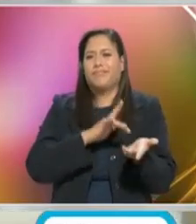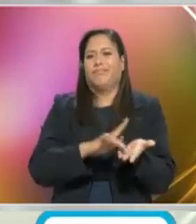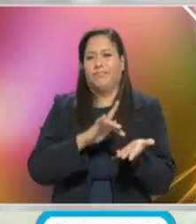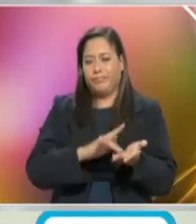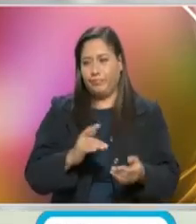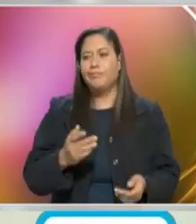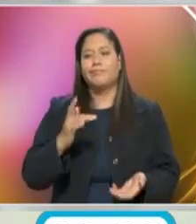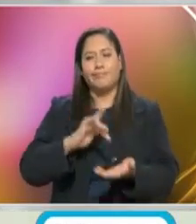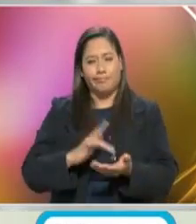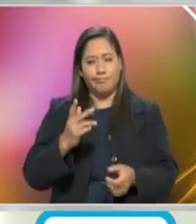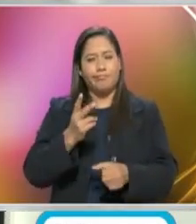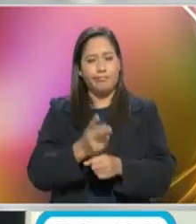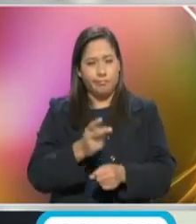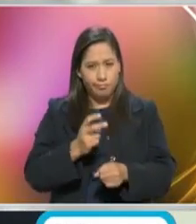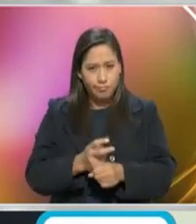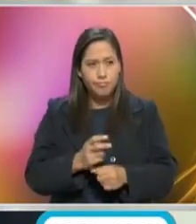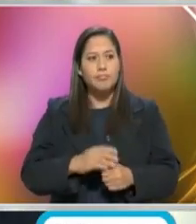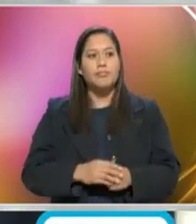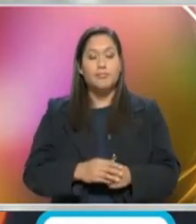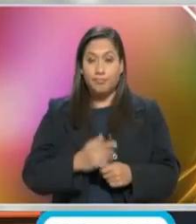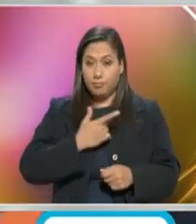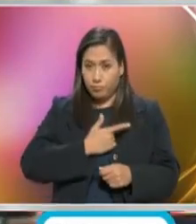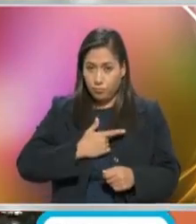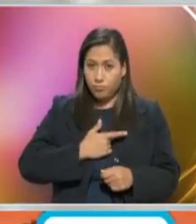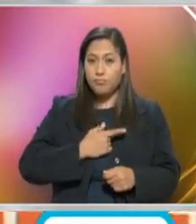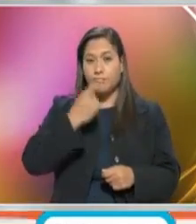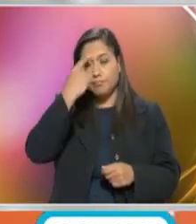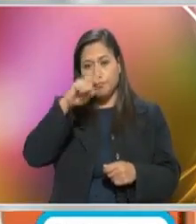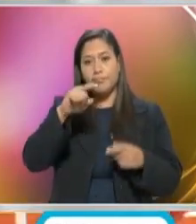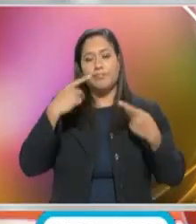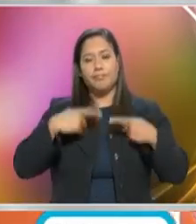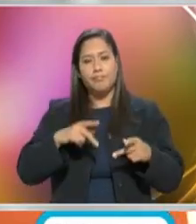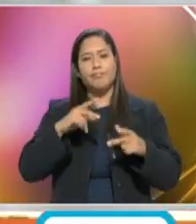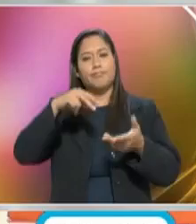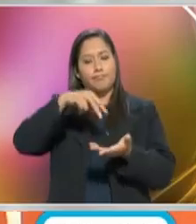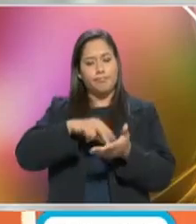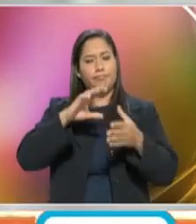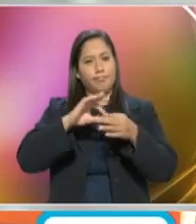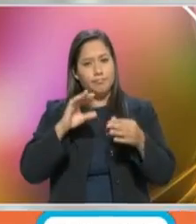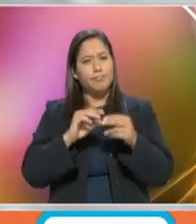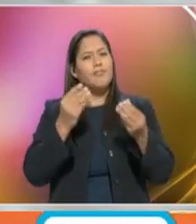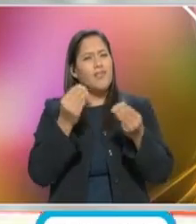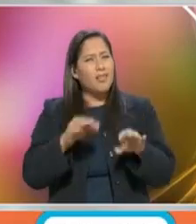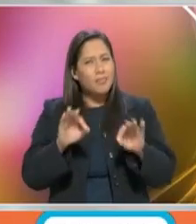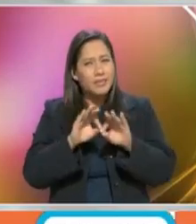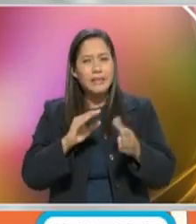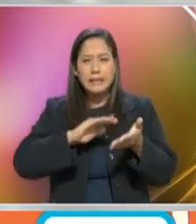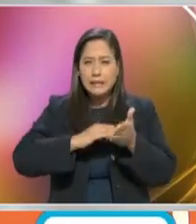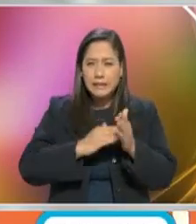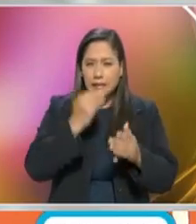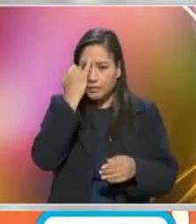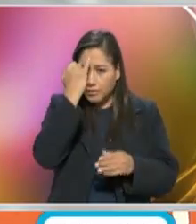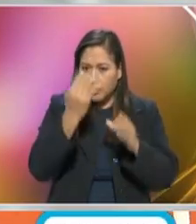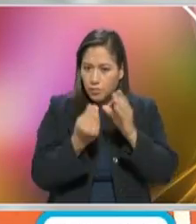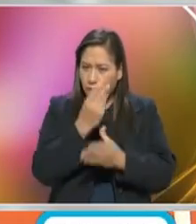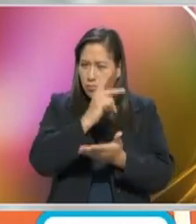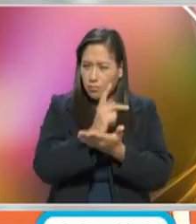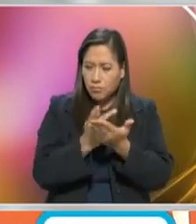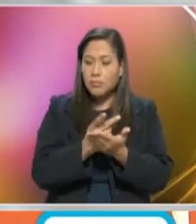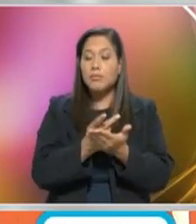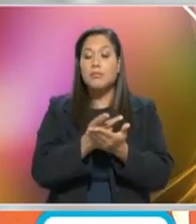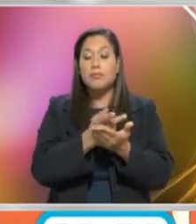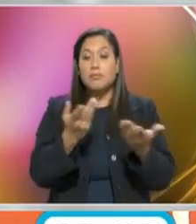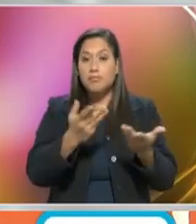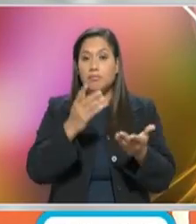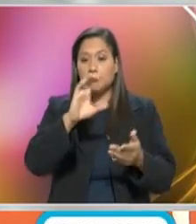muchas gracias por la invitación y también encantada de hablarle a tu público acerca de esta importante estrategia que desarrolla el Gobierno de la Ciudad